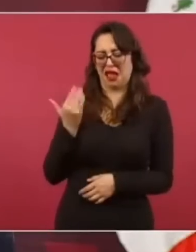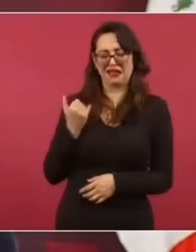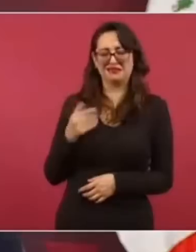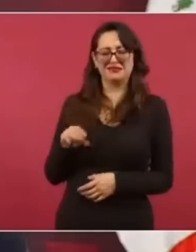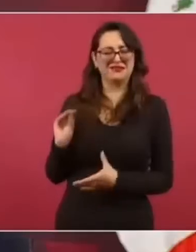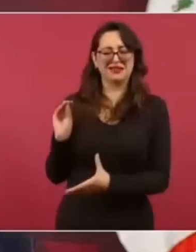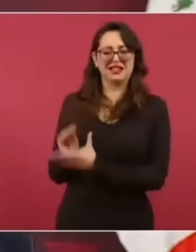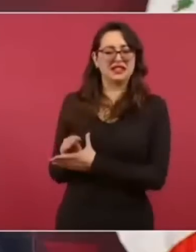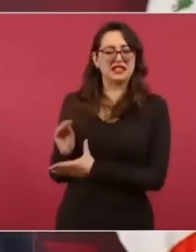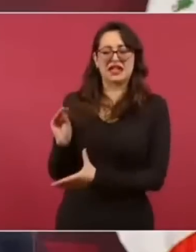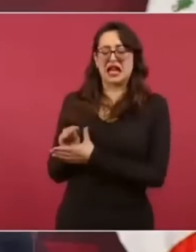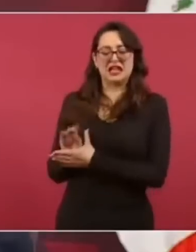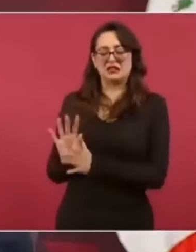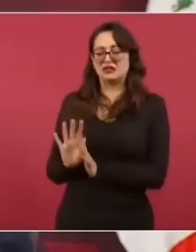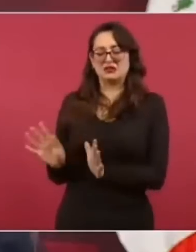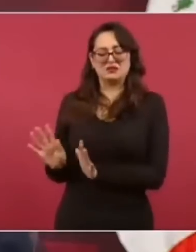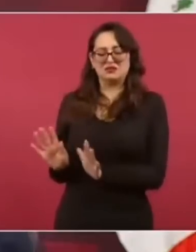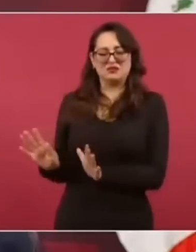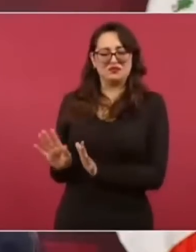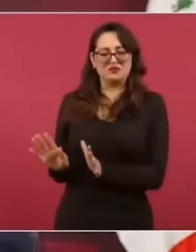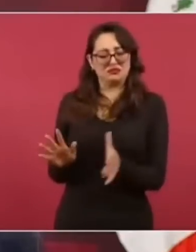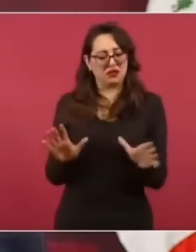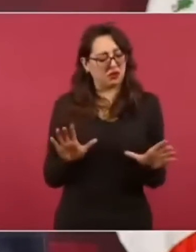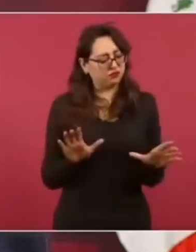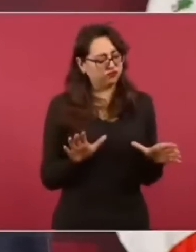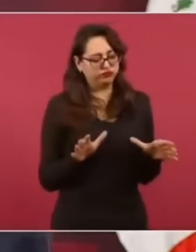Es una élite